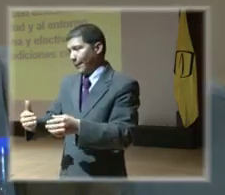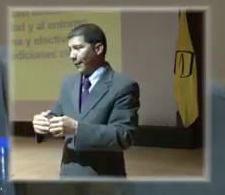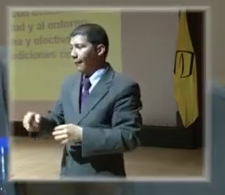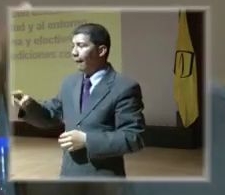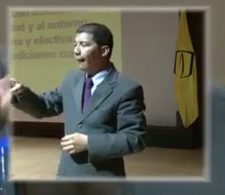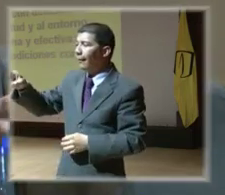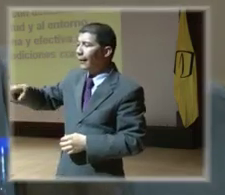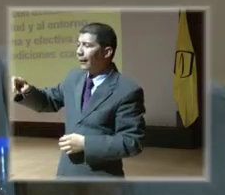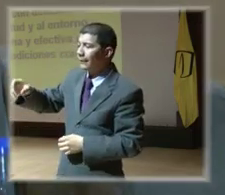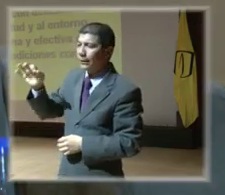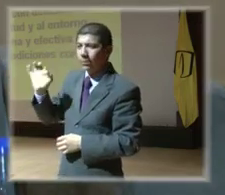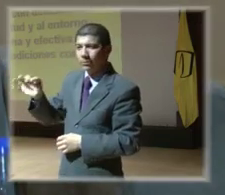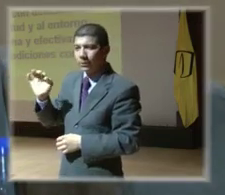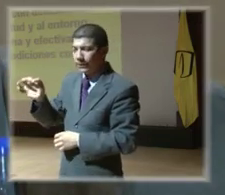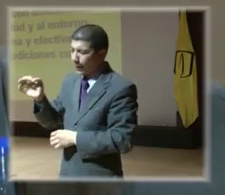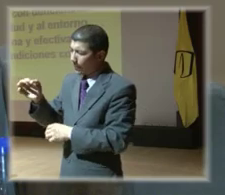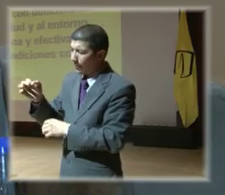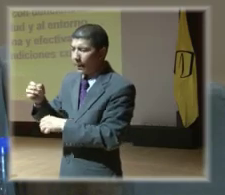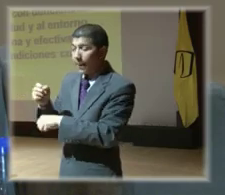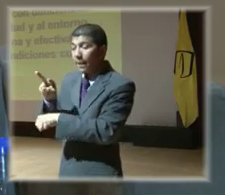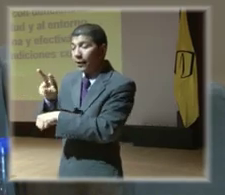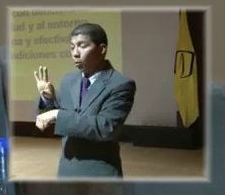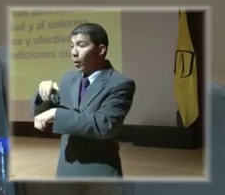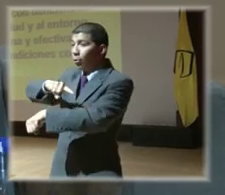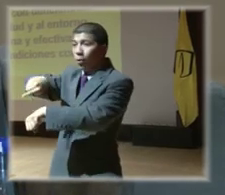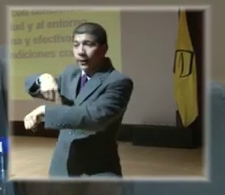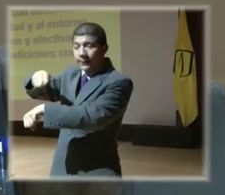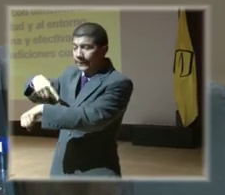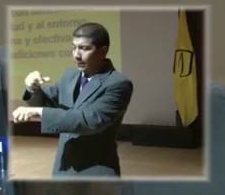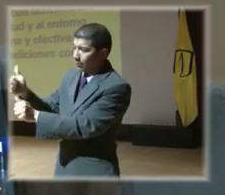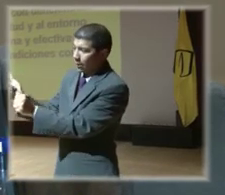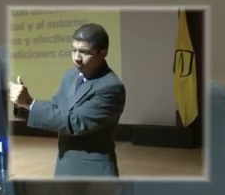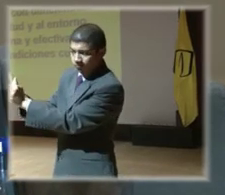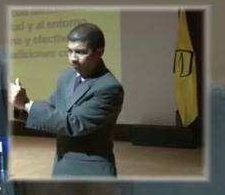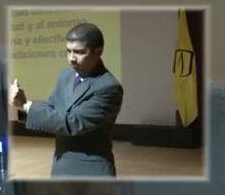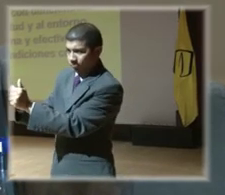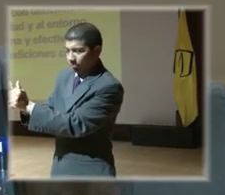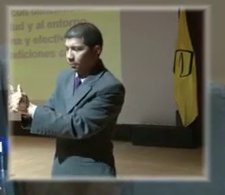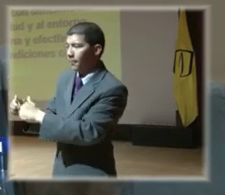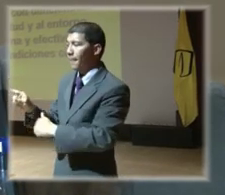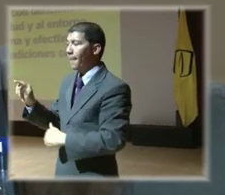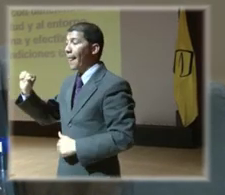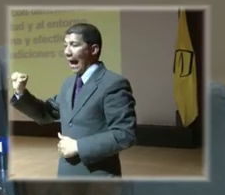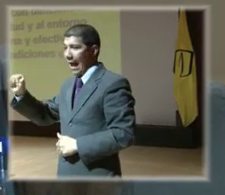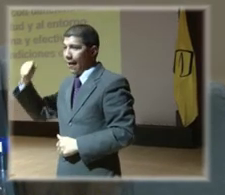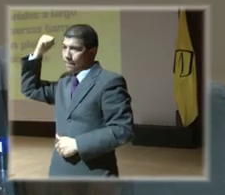un cuidador prácticamente tiempo completo, ¿no? Entonces ella es